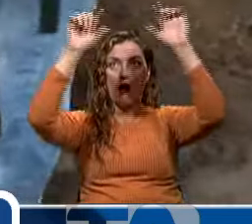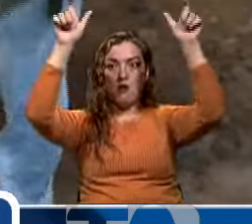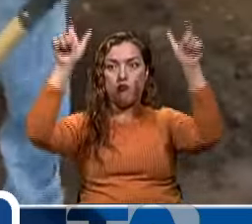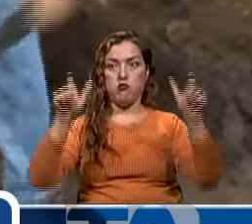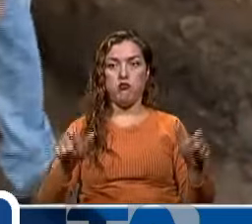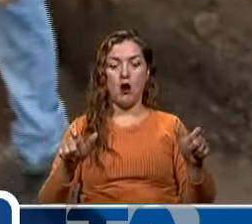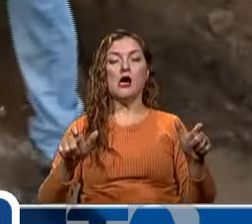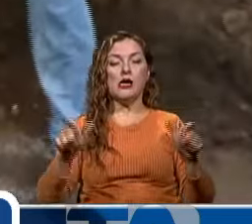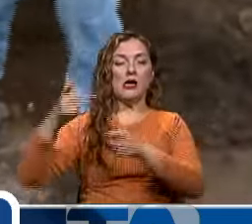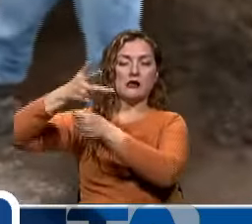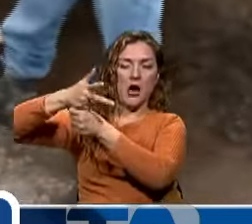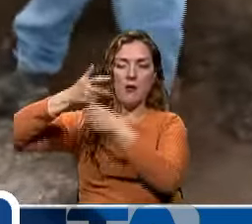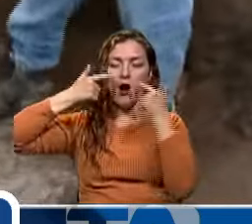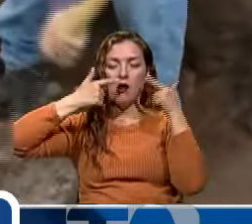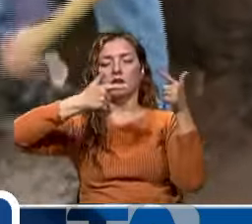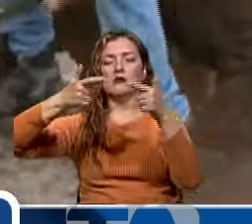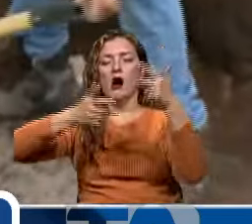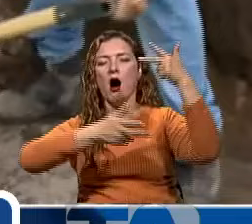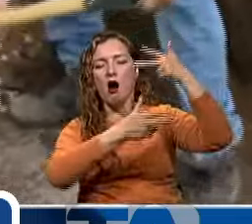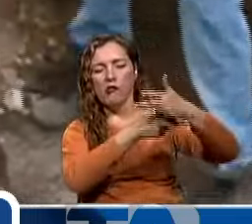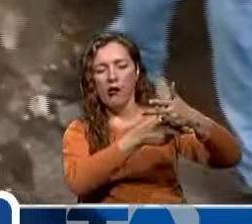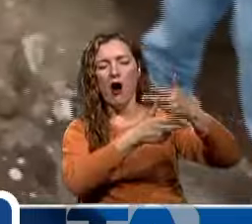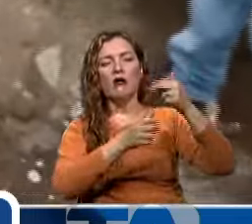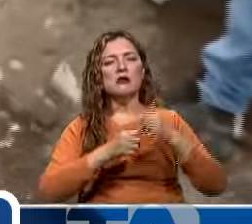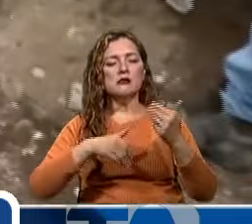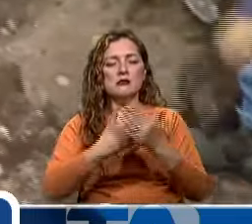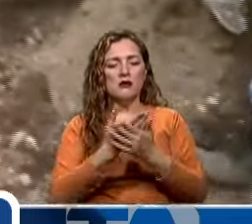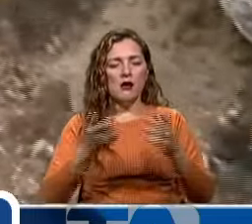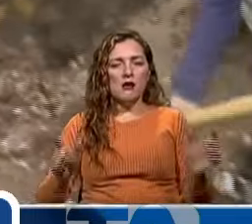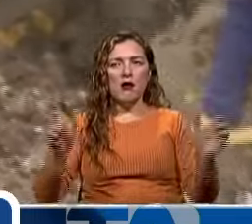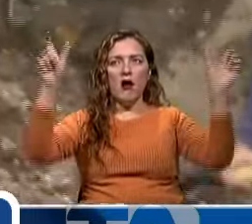donde se pondrán cámaras de videovigilancia, se pondrán